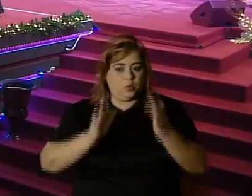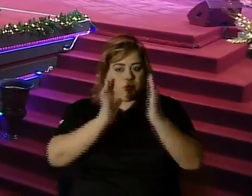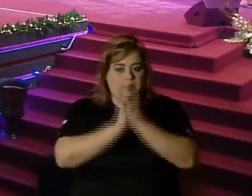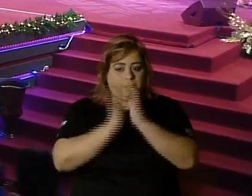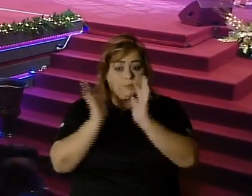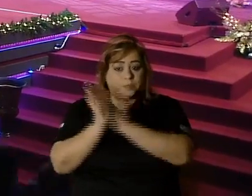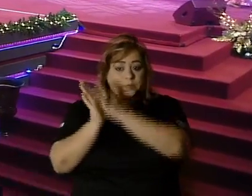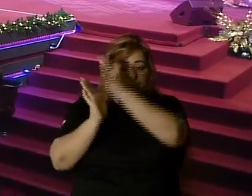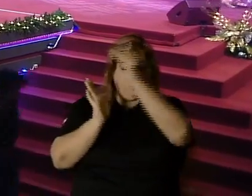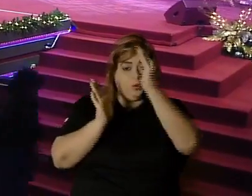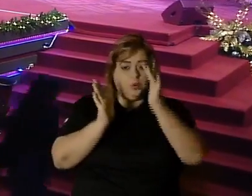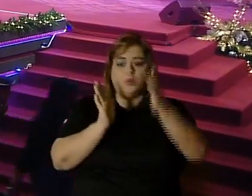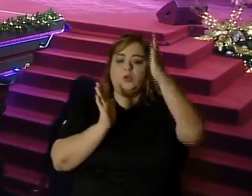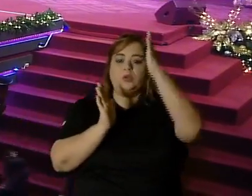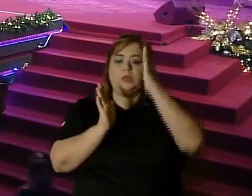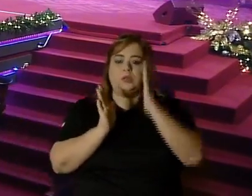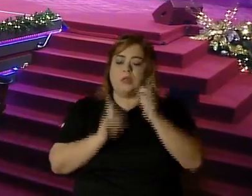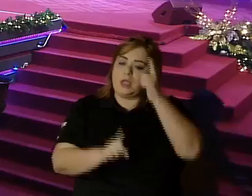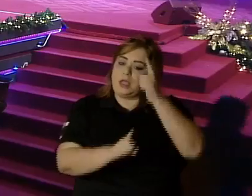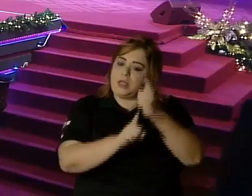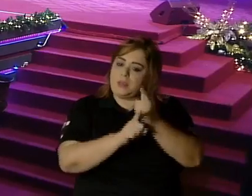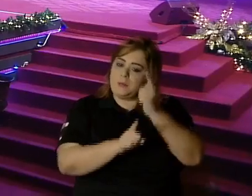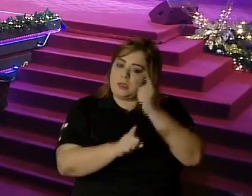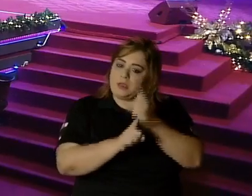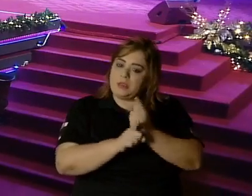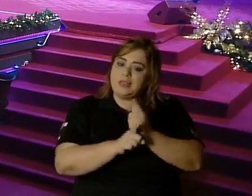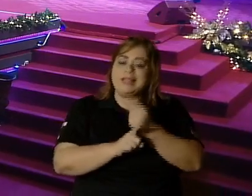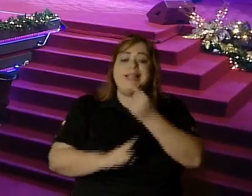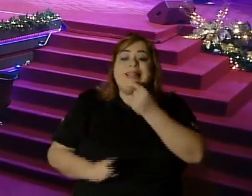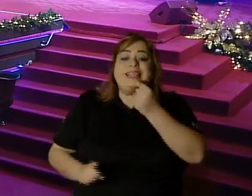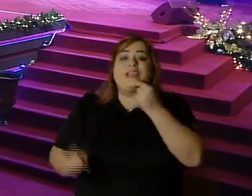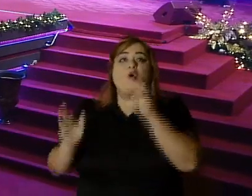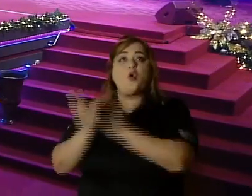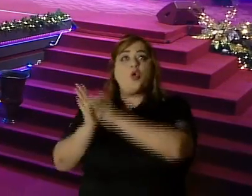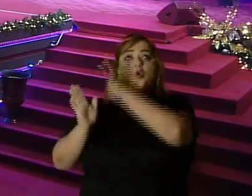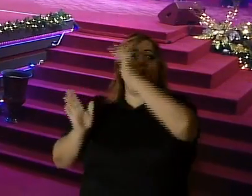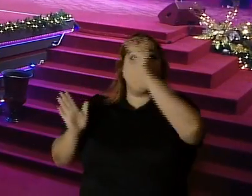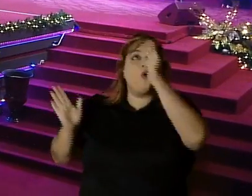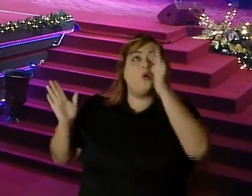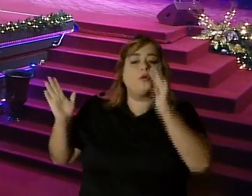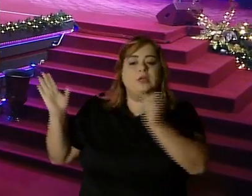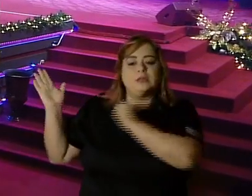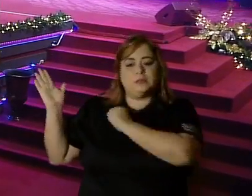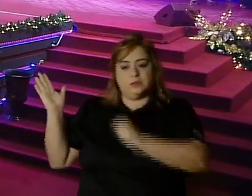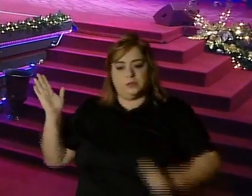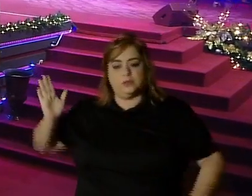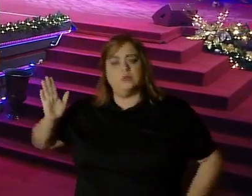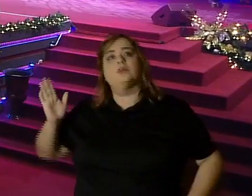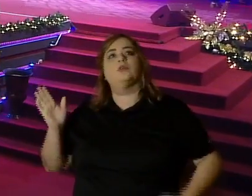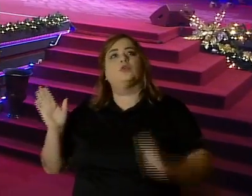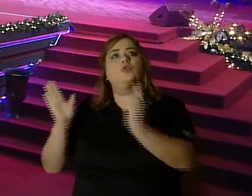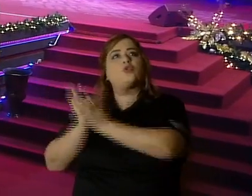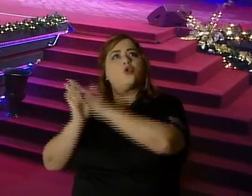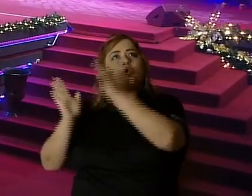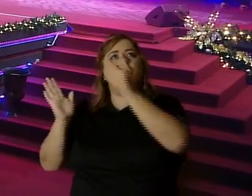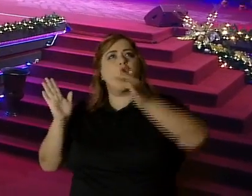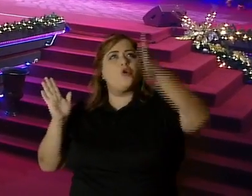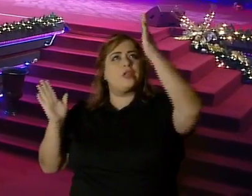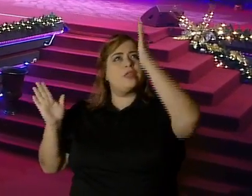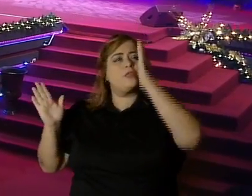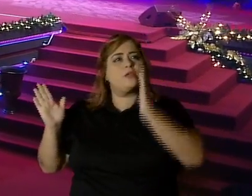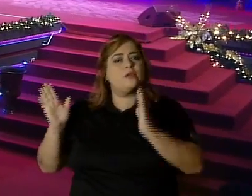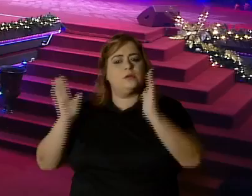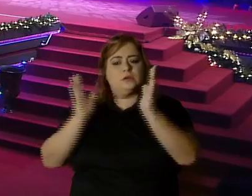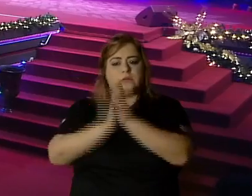Gloria a Dios. Hermano, mientras está pasando, dele gloria al Señor. Gloria a Dios, gloria al Señor,